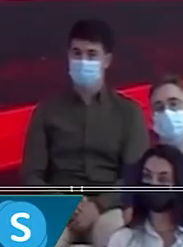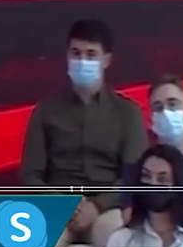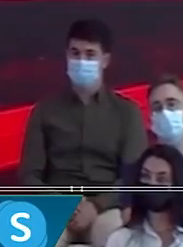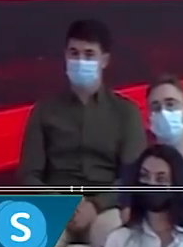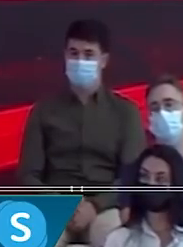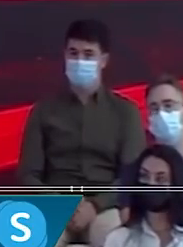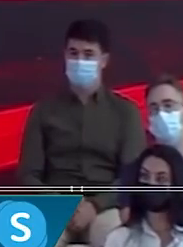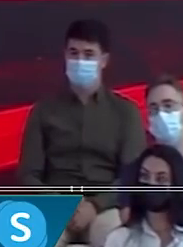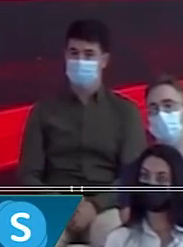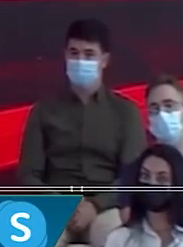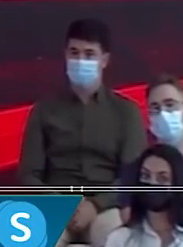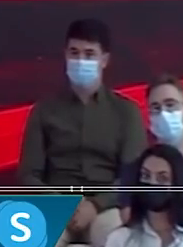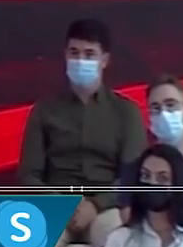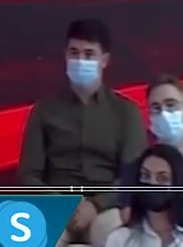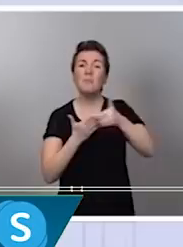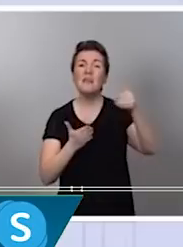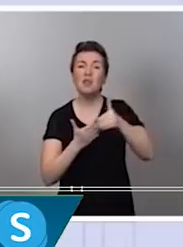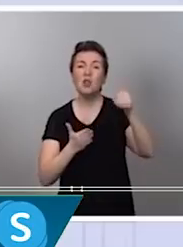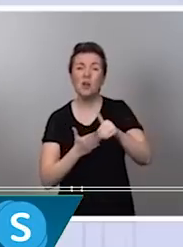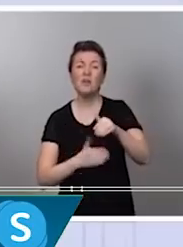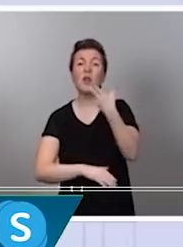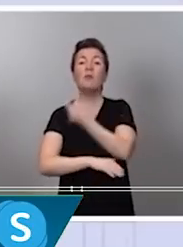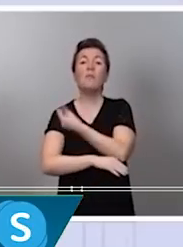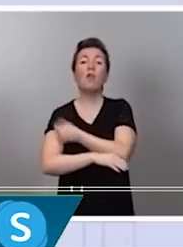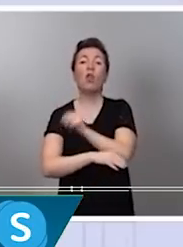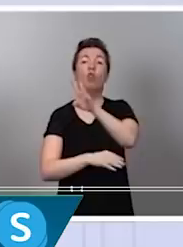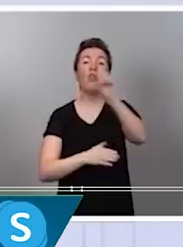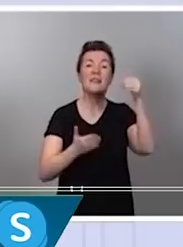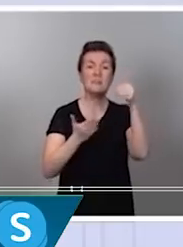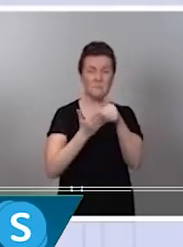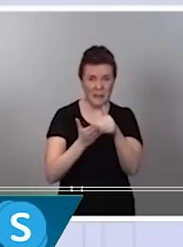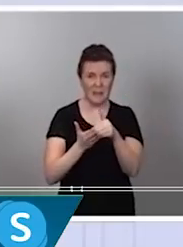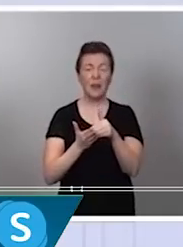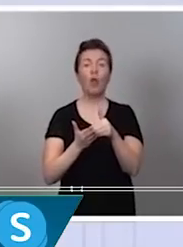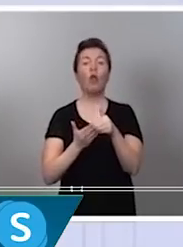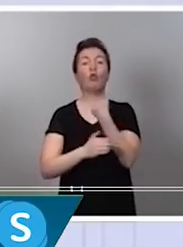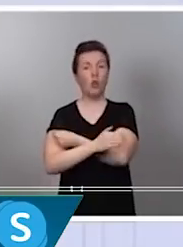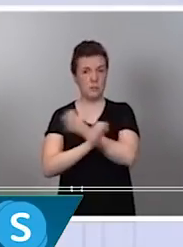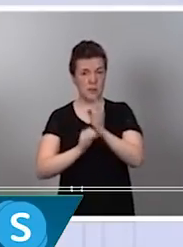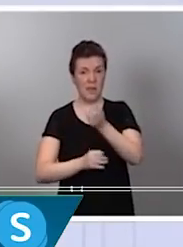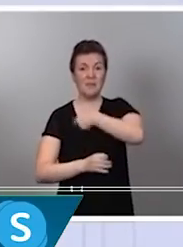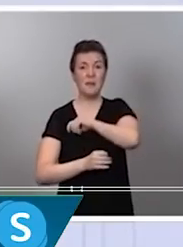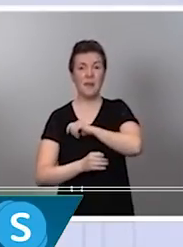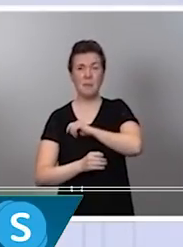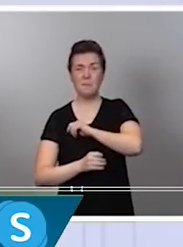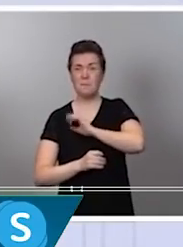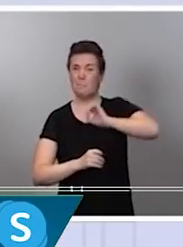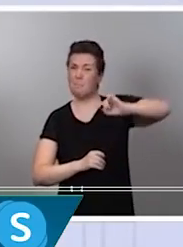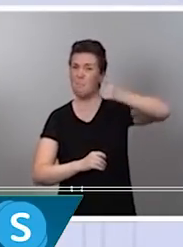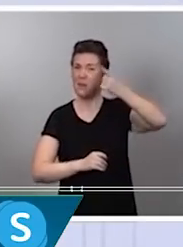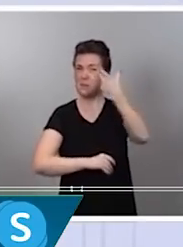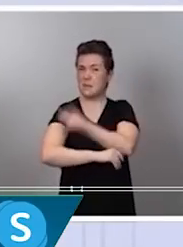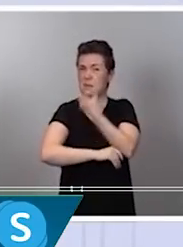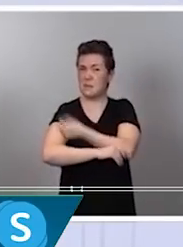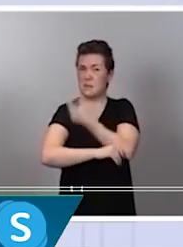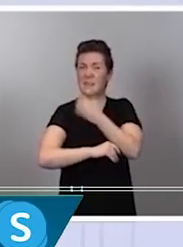con este gobierno como no podía ser de otra manera porque es que este gobierno es un auténtico desastre cada cosa que hace le les sale mal y no solo